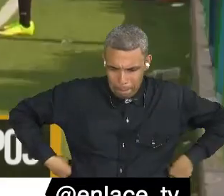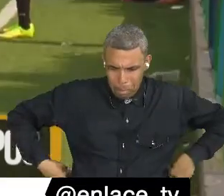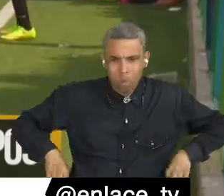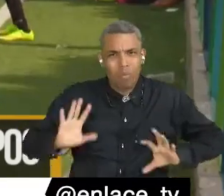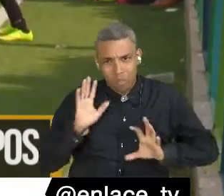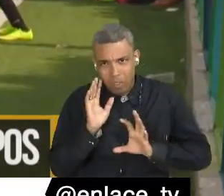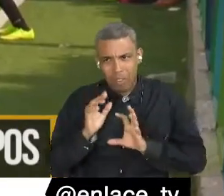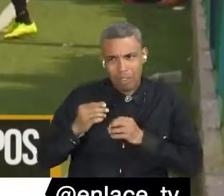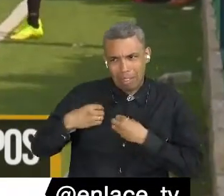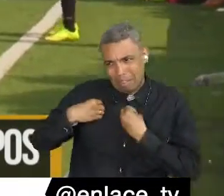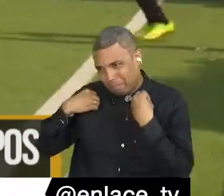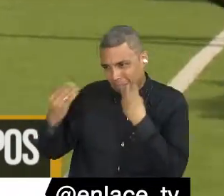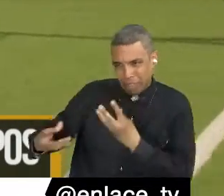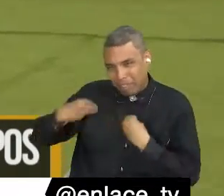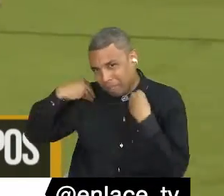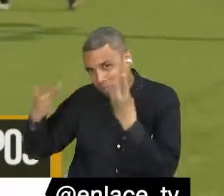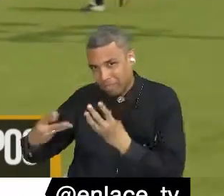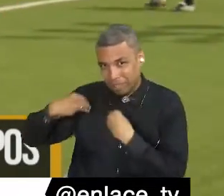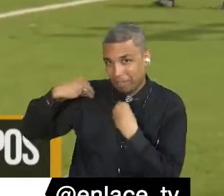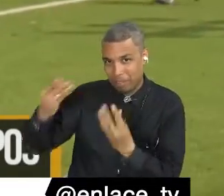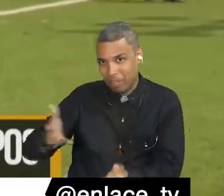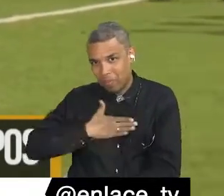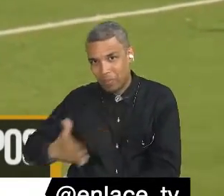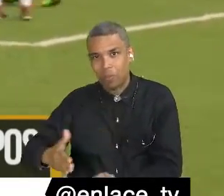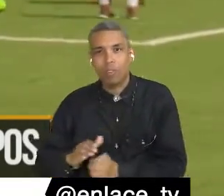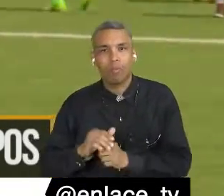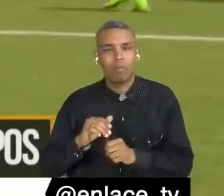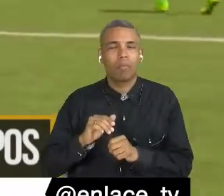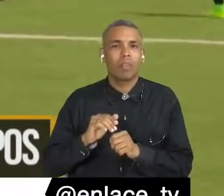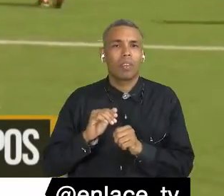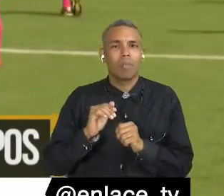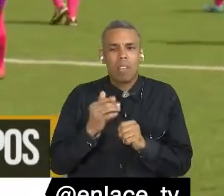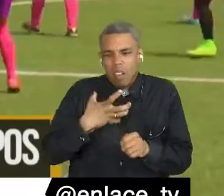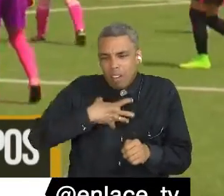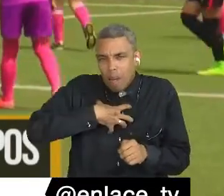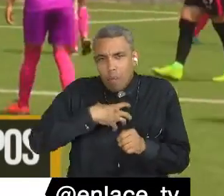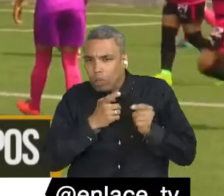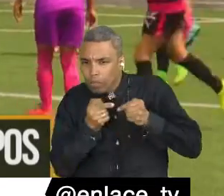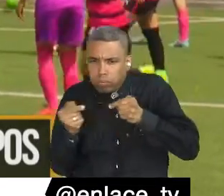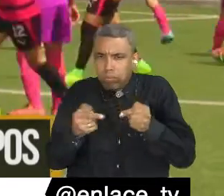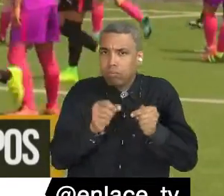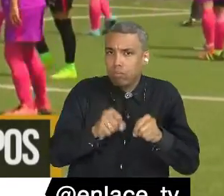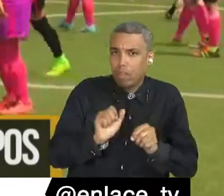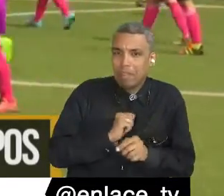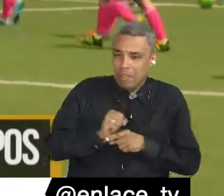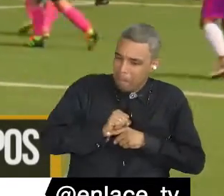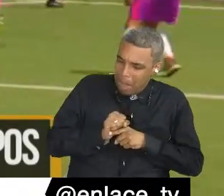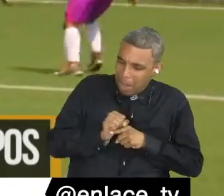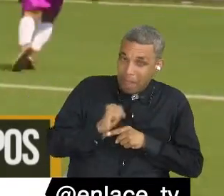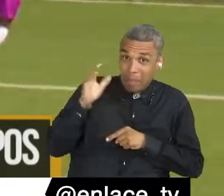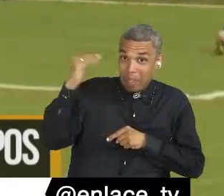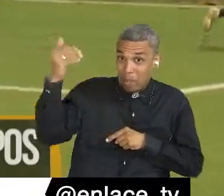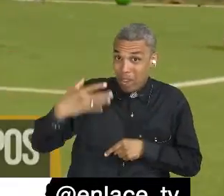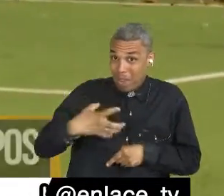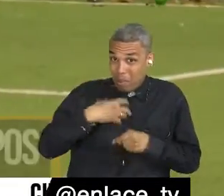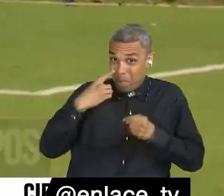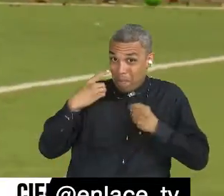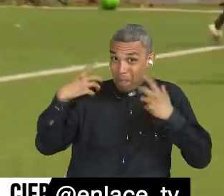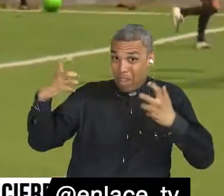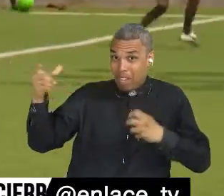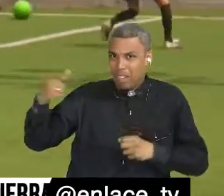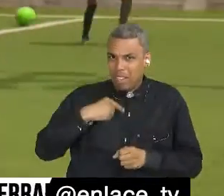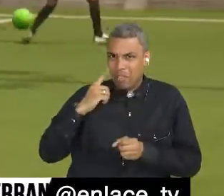clubes. Uno de los principales objetivos de este campeonato de fútbol es que los equipos puedan foguearse para el torneo municipal de esta